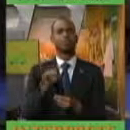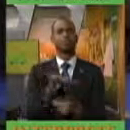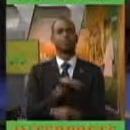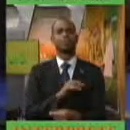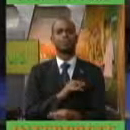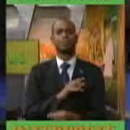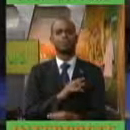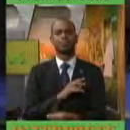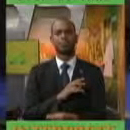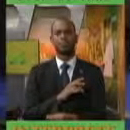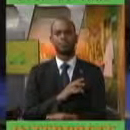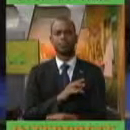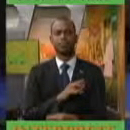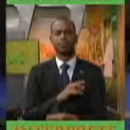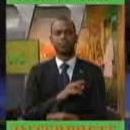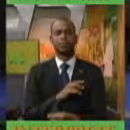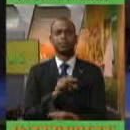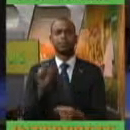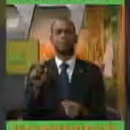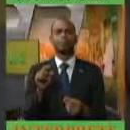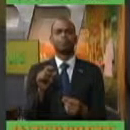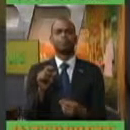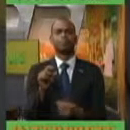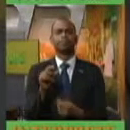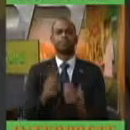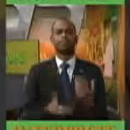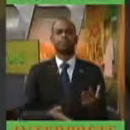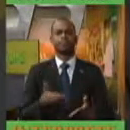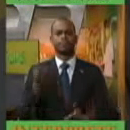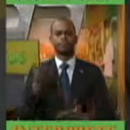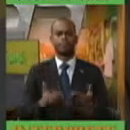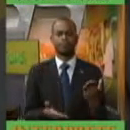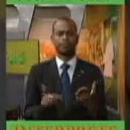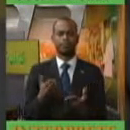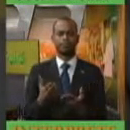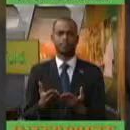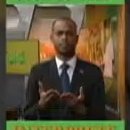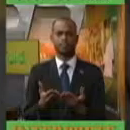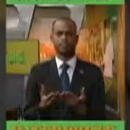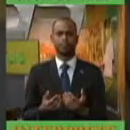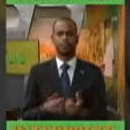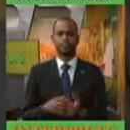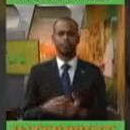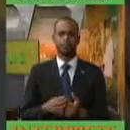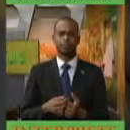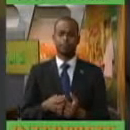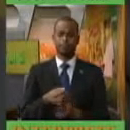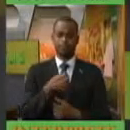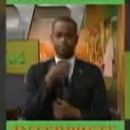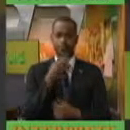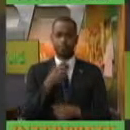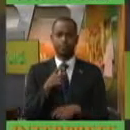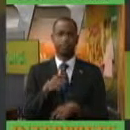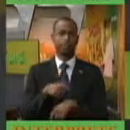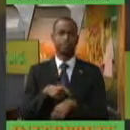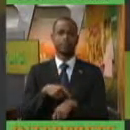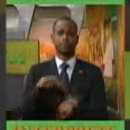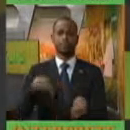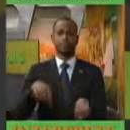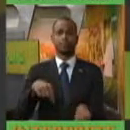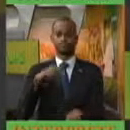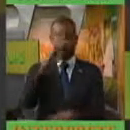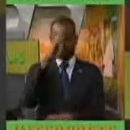ya se avecina tal vez en la fecha en que la